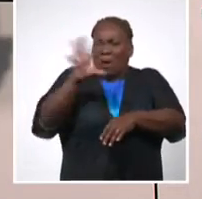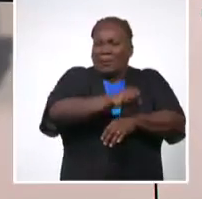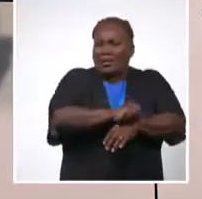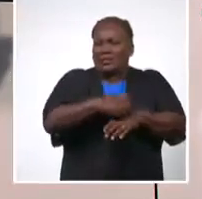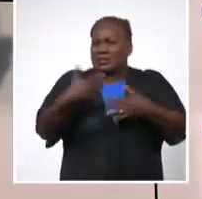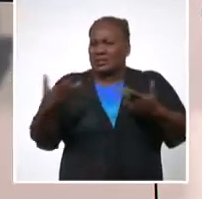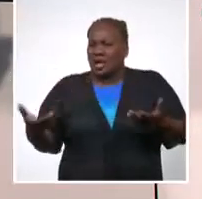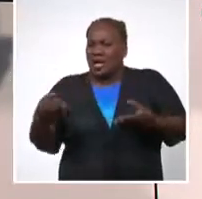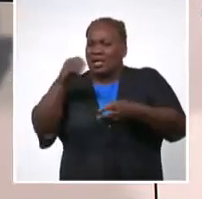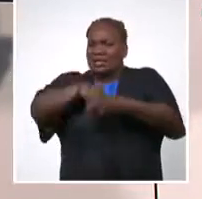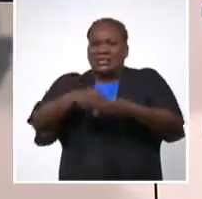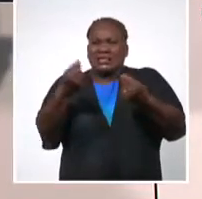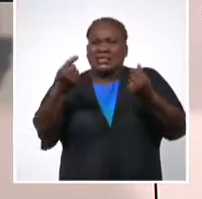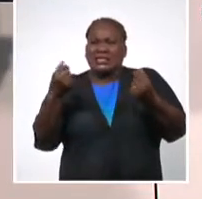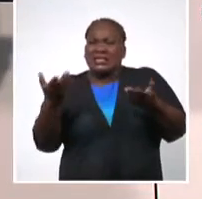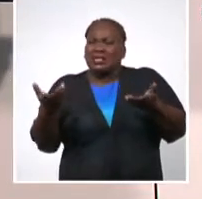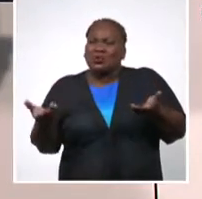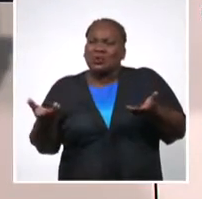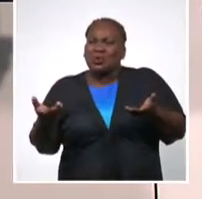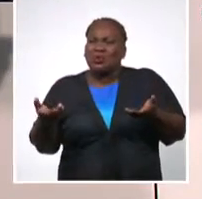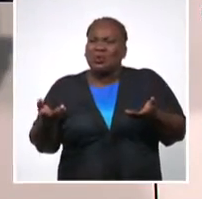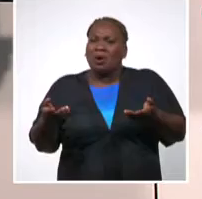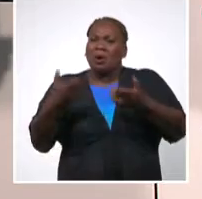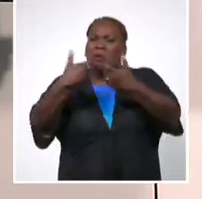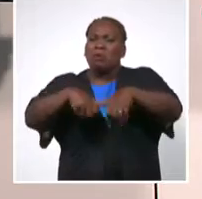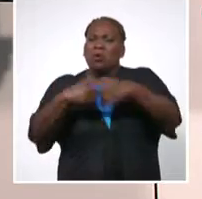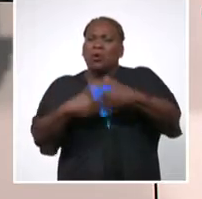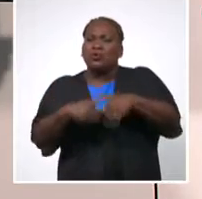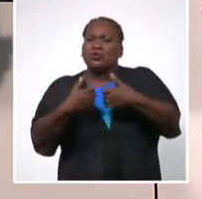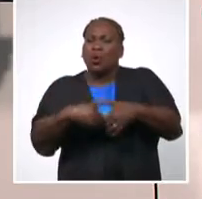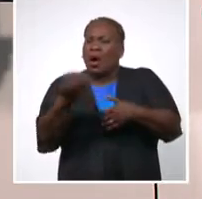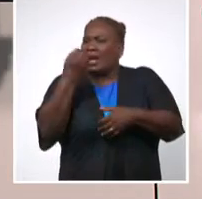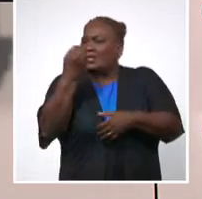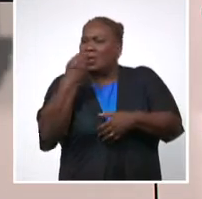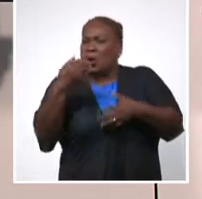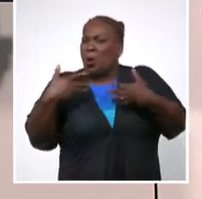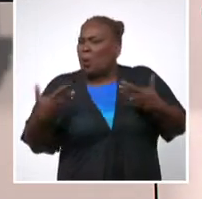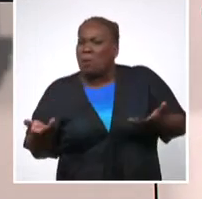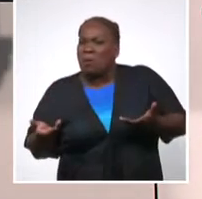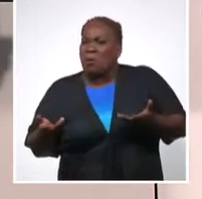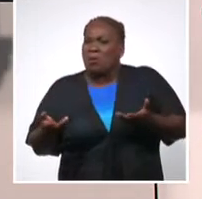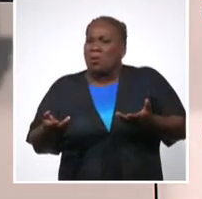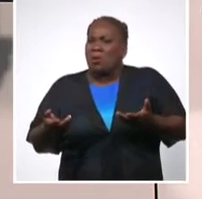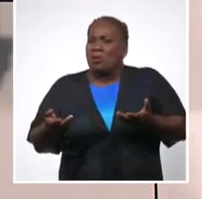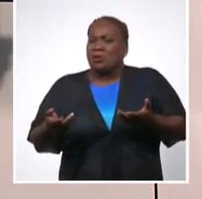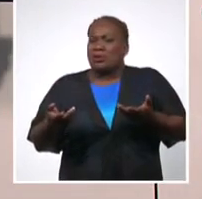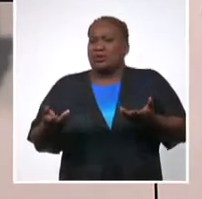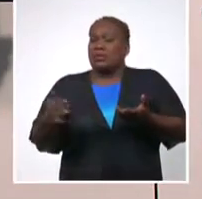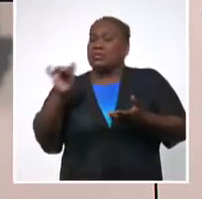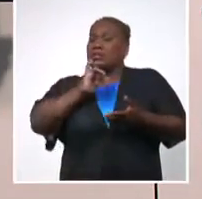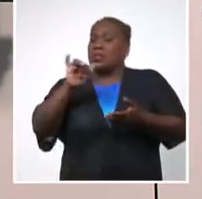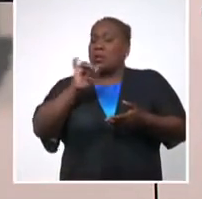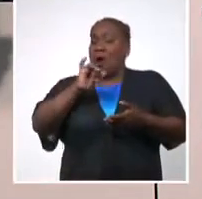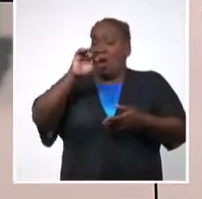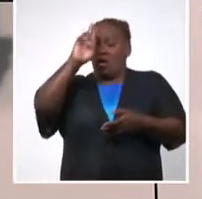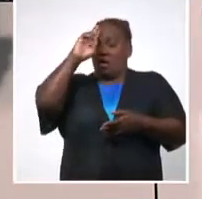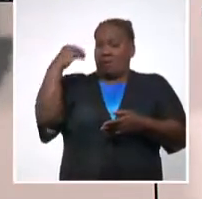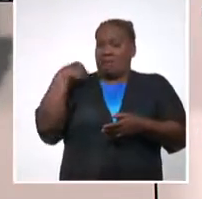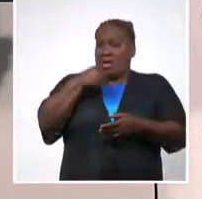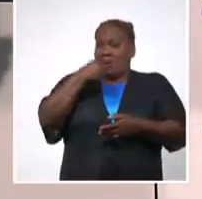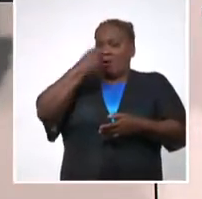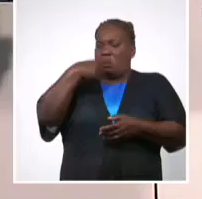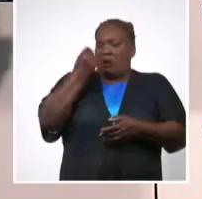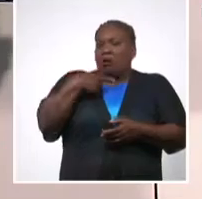saldrán los fondos para estimular, por ejemplo, la producción o importación de alimentos o los propios insumos médicos necesarios no solo para